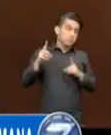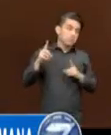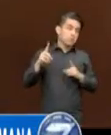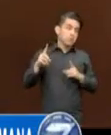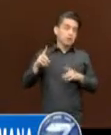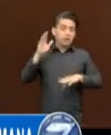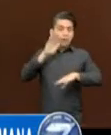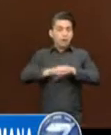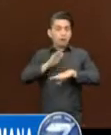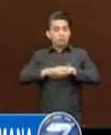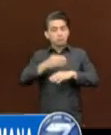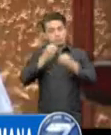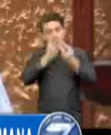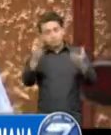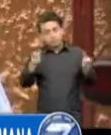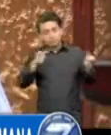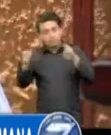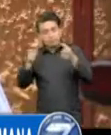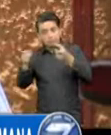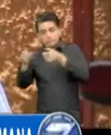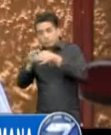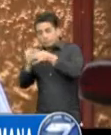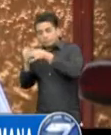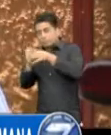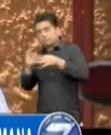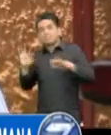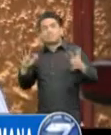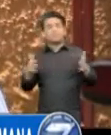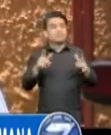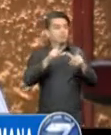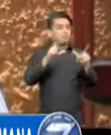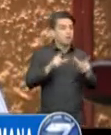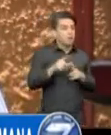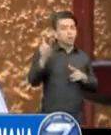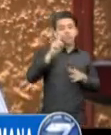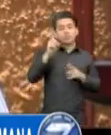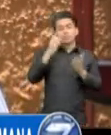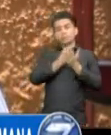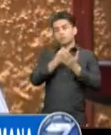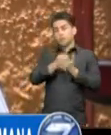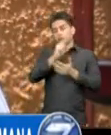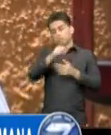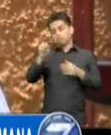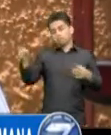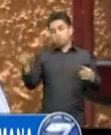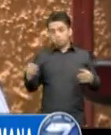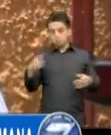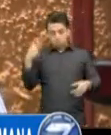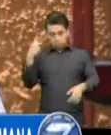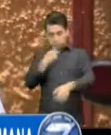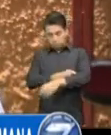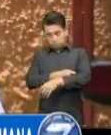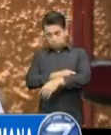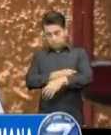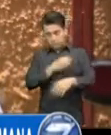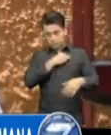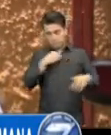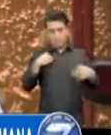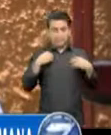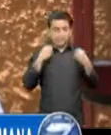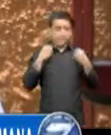coordinación específica para los lugares escuelas donde se va a estar administrando por parte del ministerio de salud este biológico